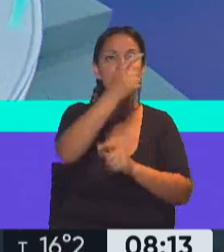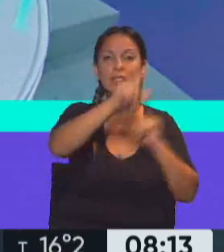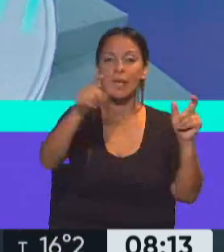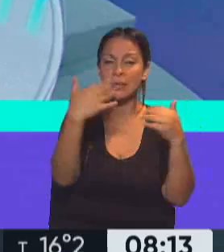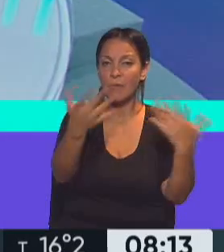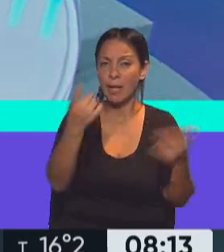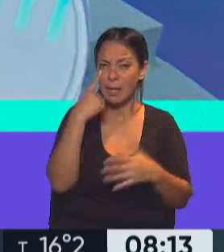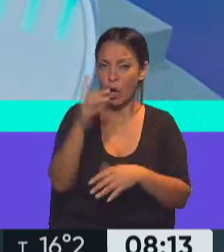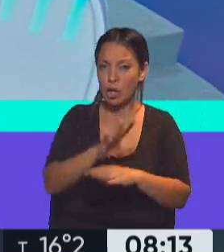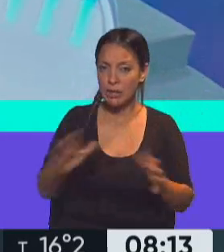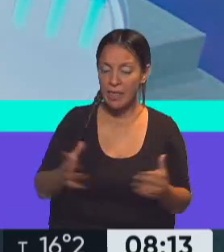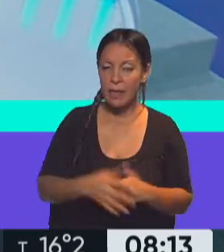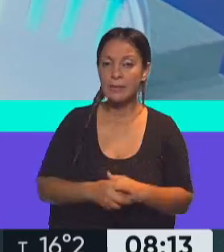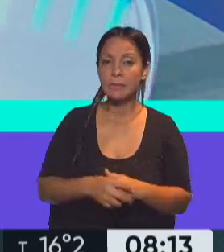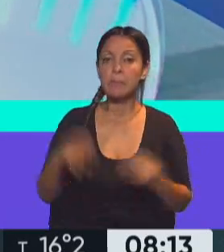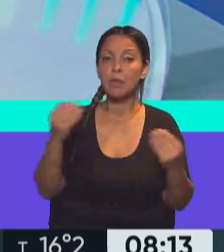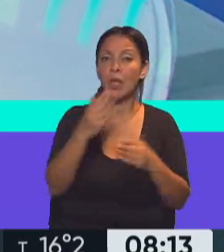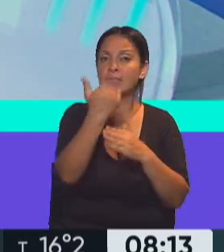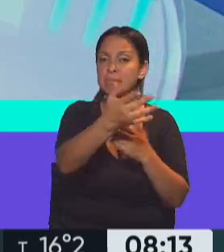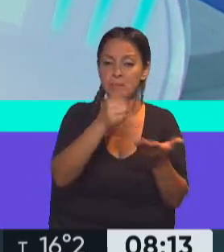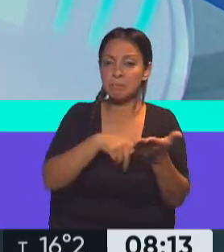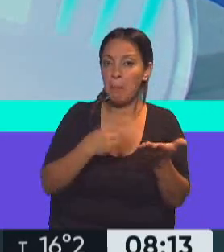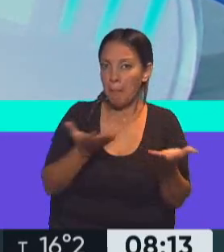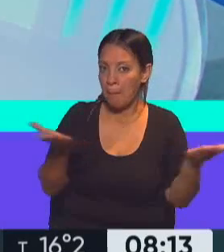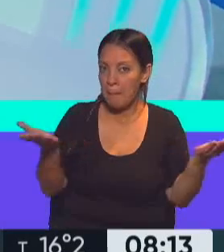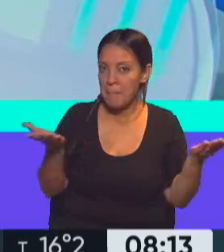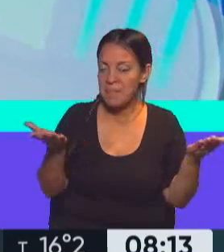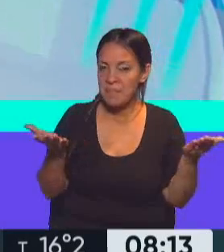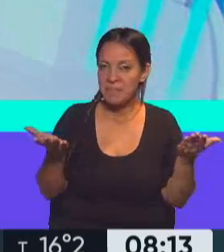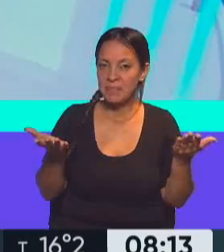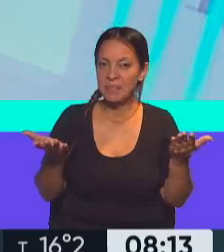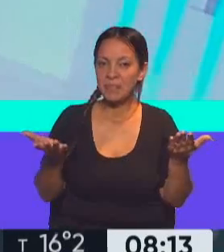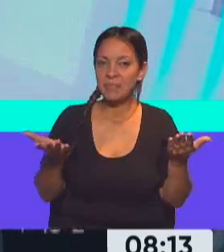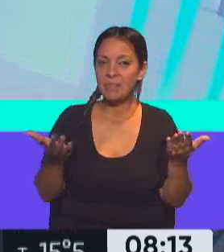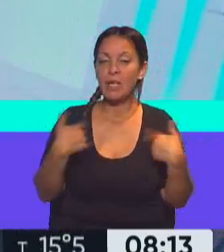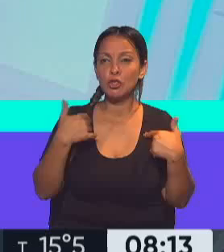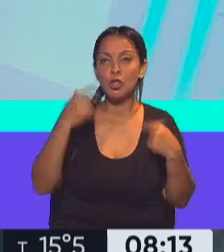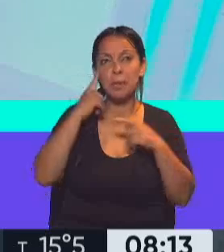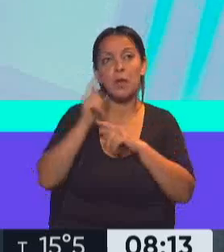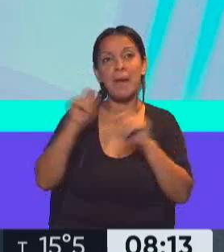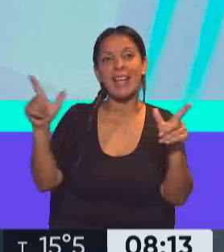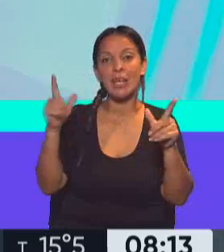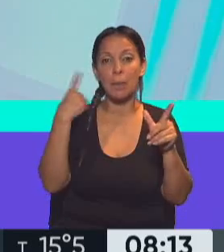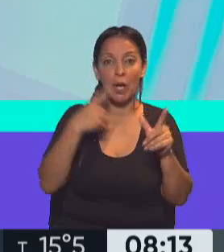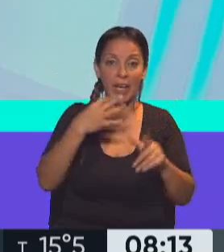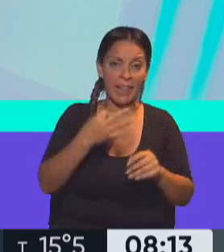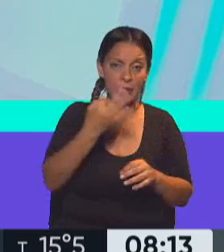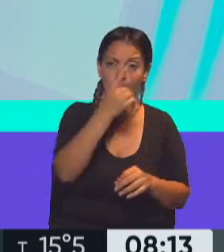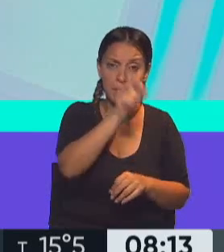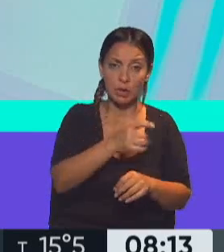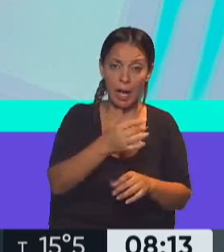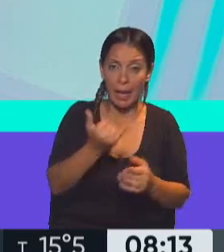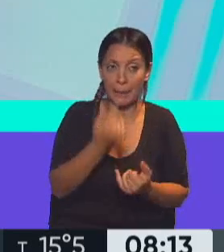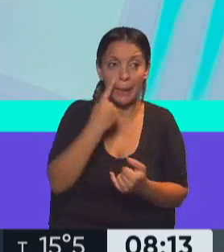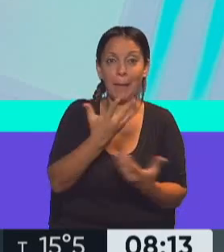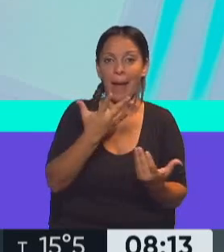Claro, porque quien está del otro lado, digo, uno lo supone virtual, pero es alguien real. Es que está. O